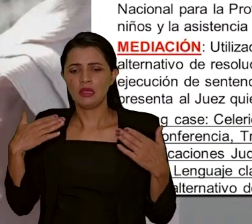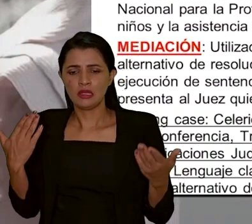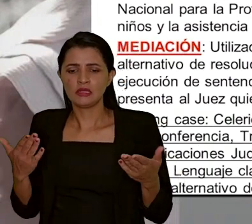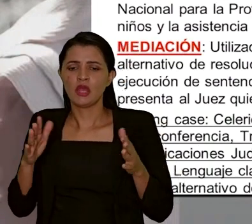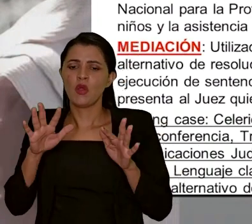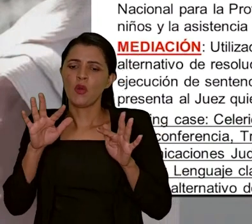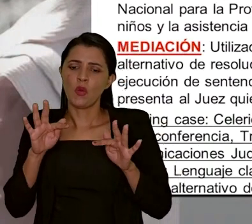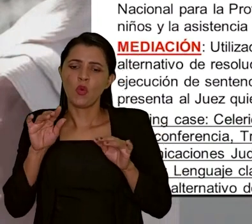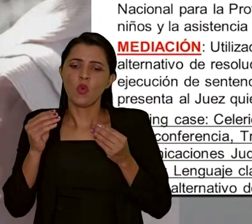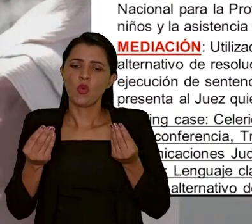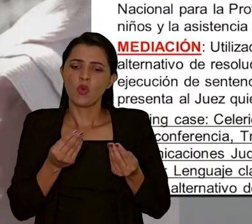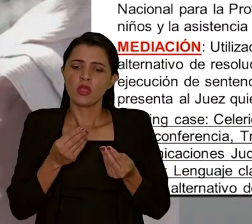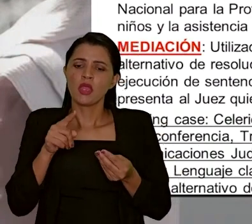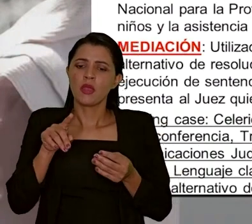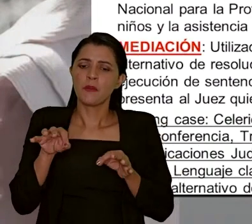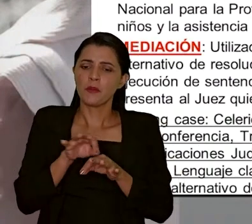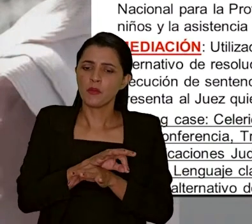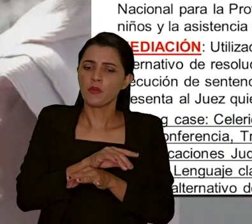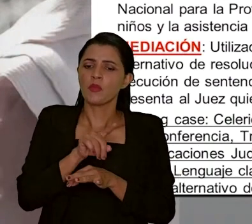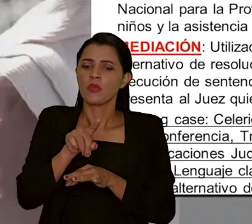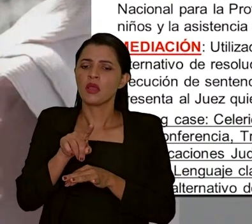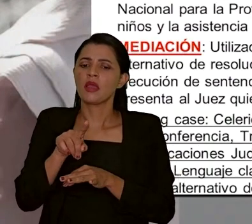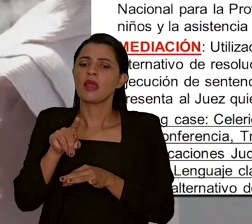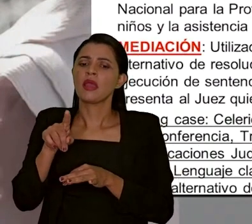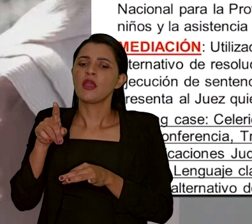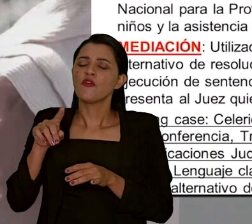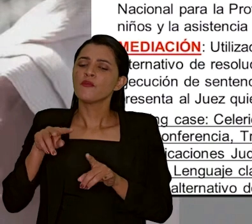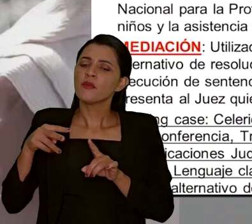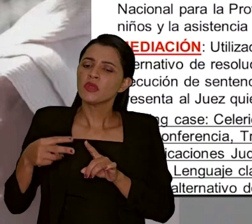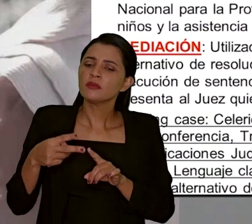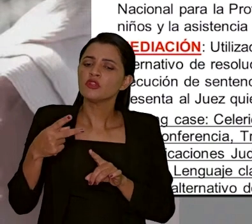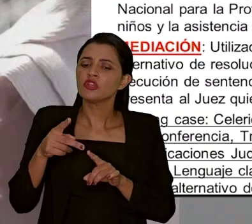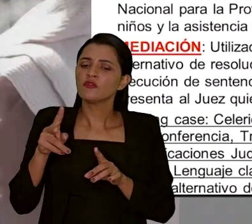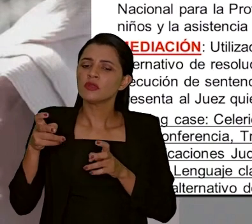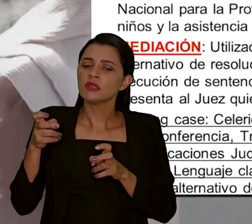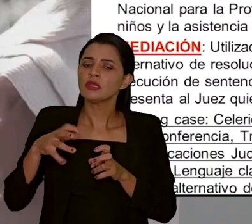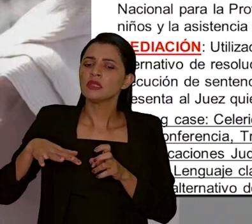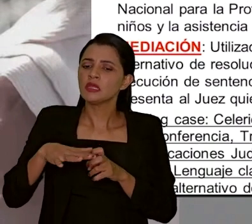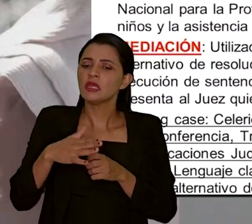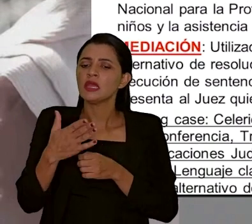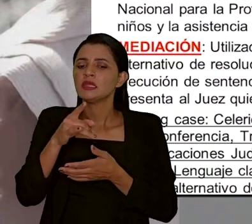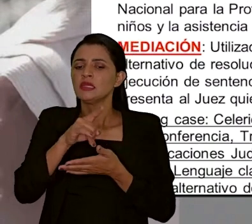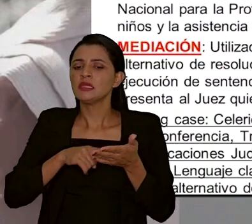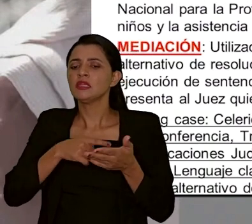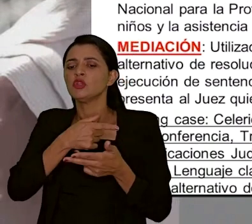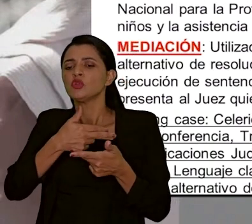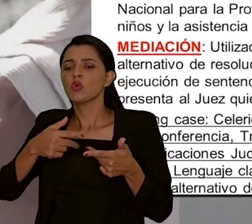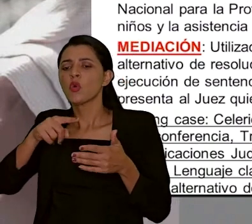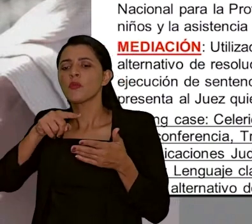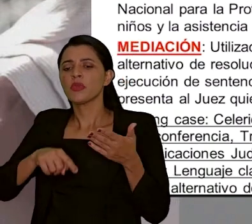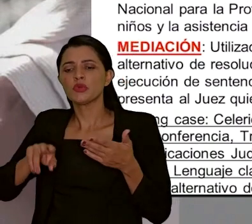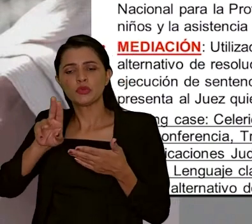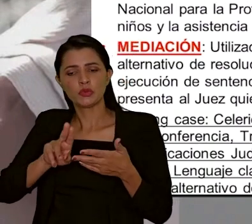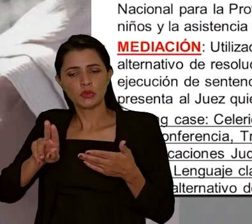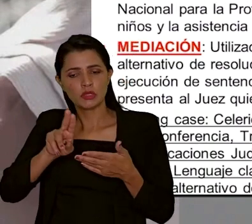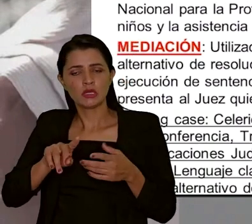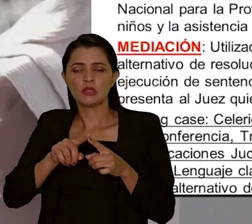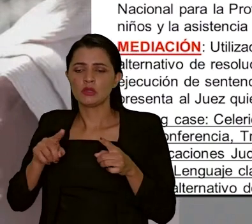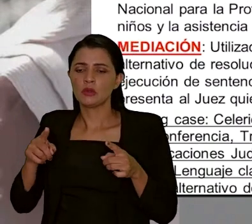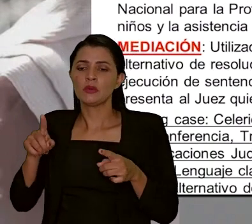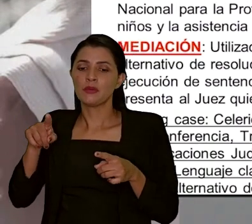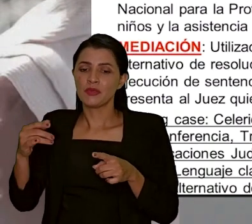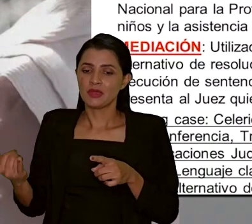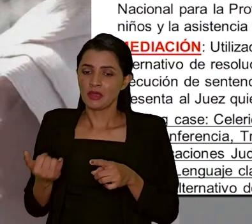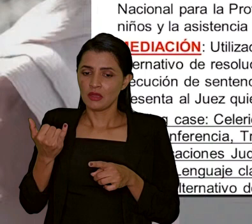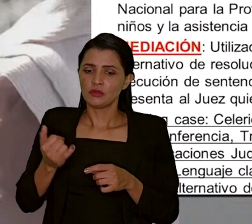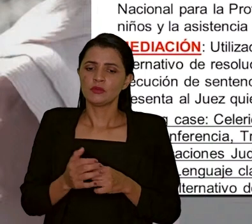proyecto piloto de mediación. Podemos decir que este podría ser como el primer caso. Y por